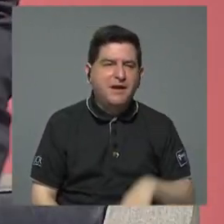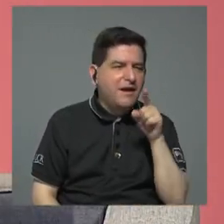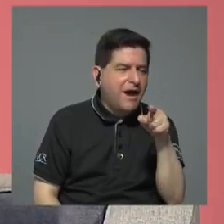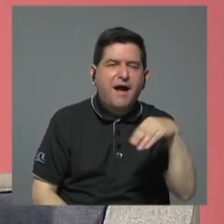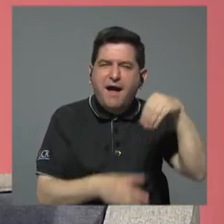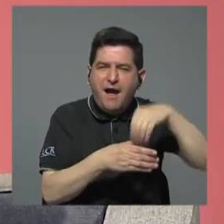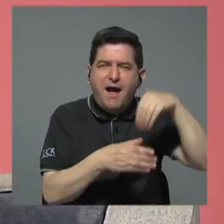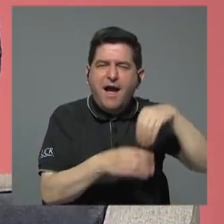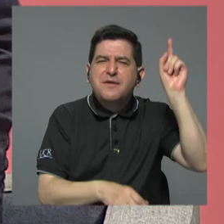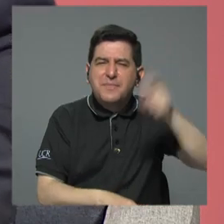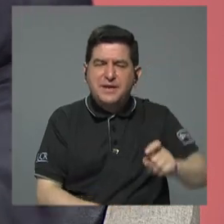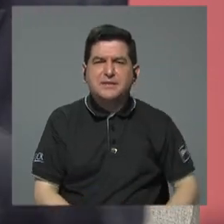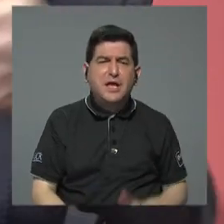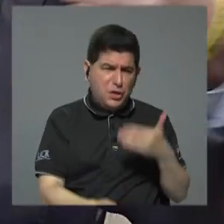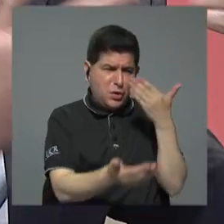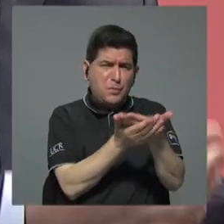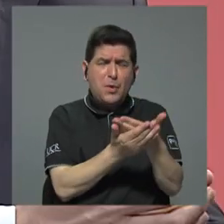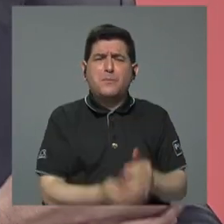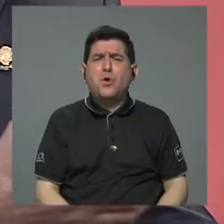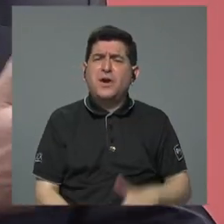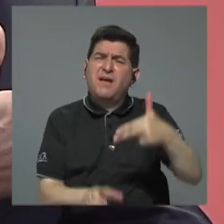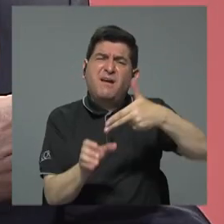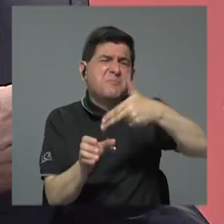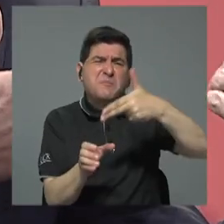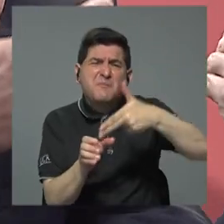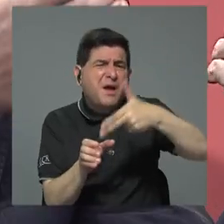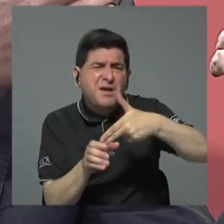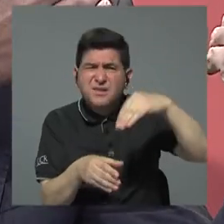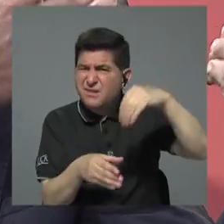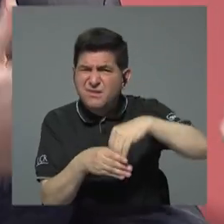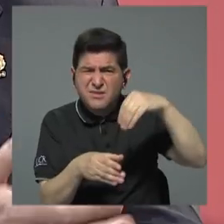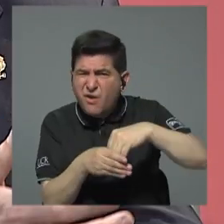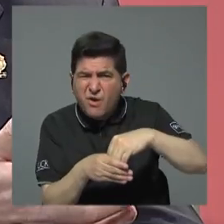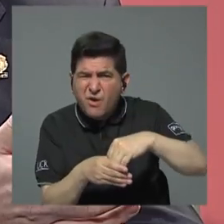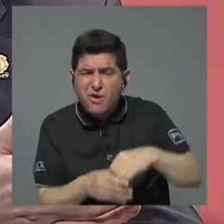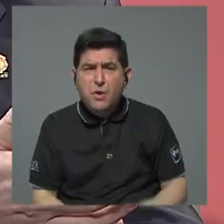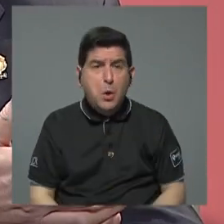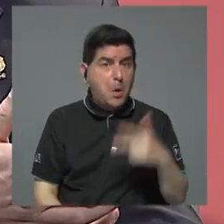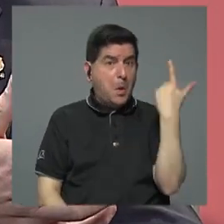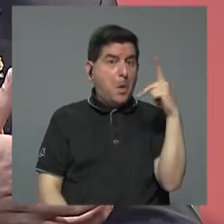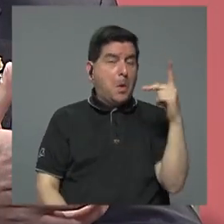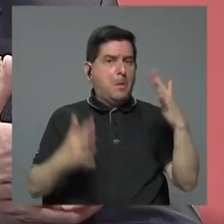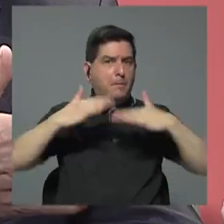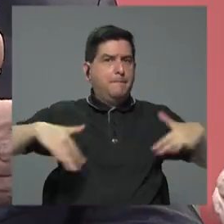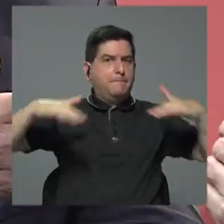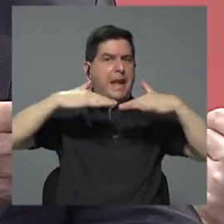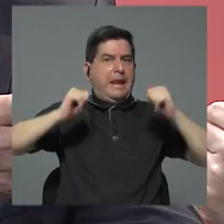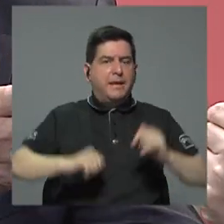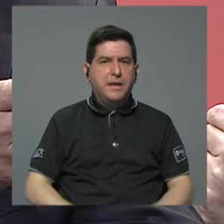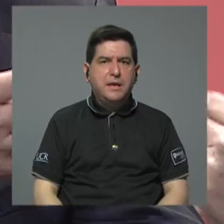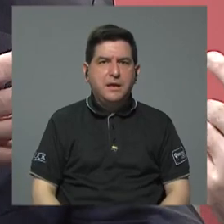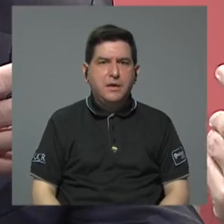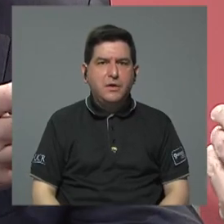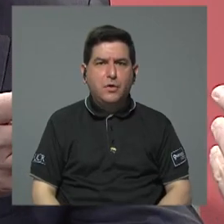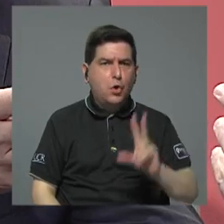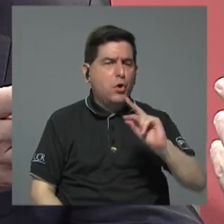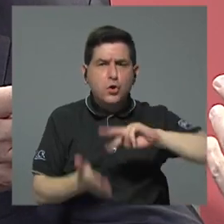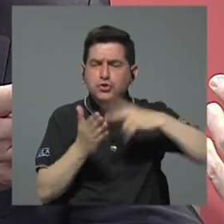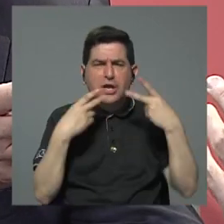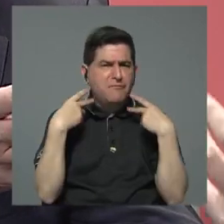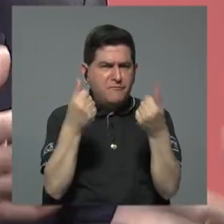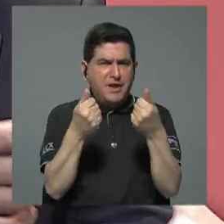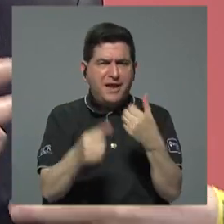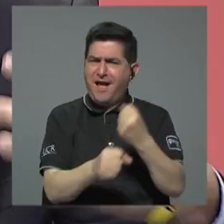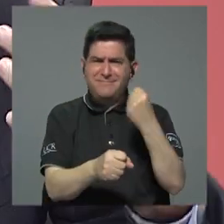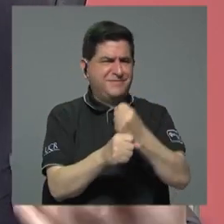que invertir. Perfecto. Nos proponen invertir en el petróleo que tiene altos riesgos ambientales. No es que de la noche a la mañana se van a